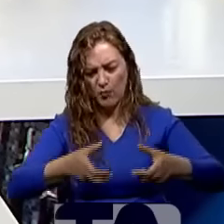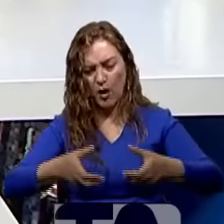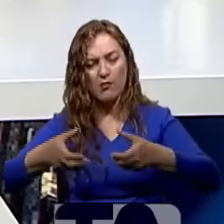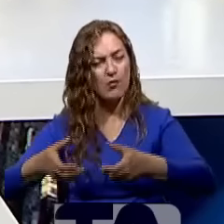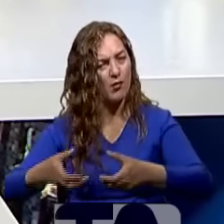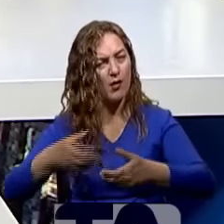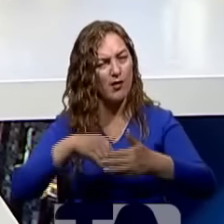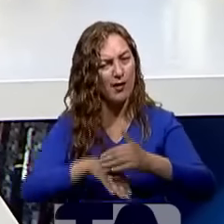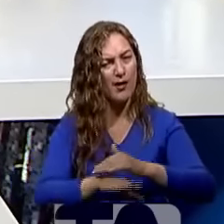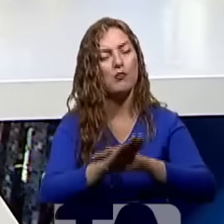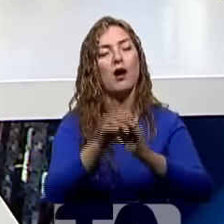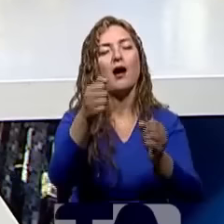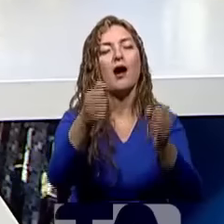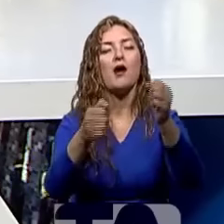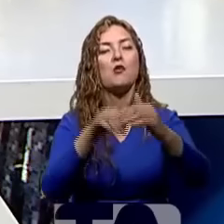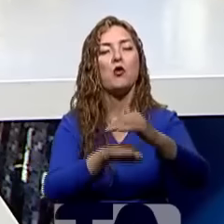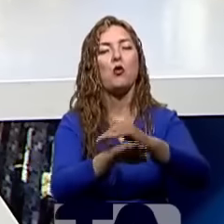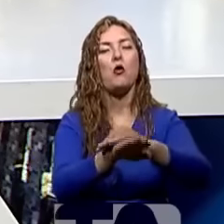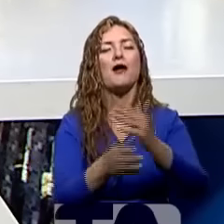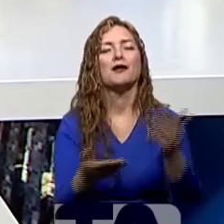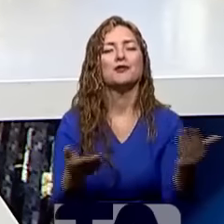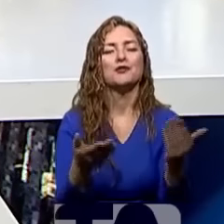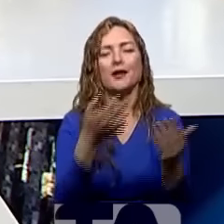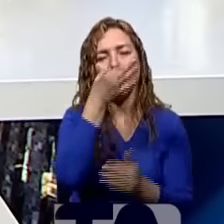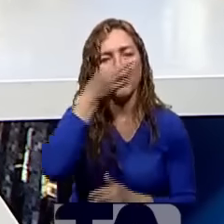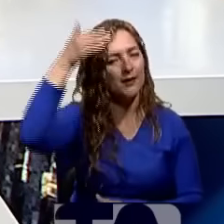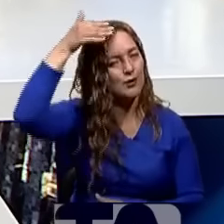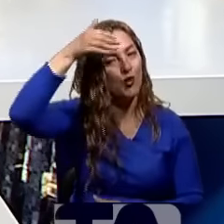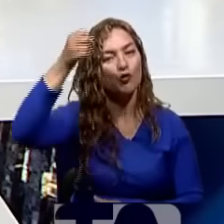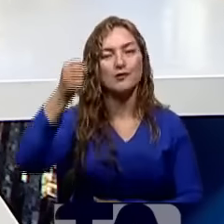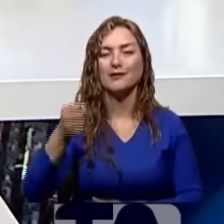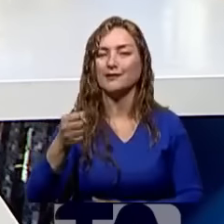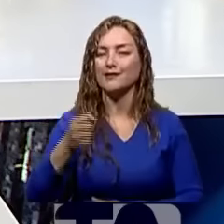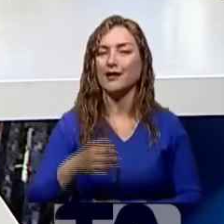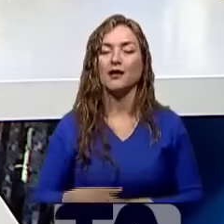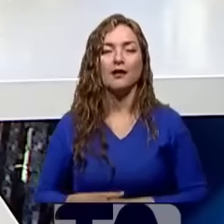en el interior de una camioneta. Esto ocurrió en Santo Domingo de los Áchilas.